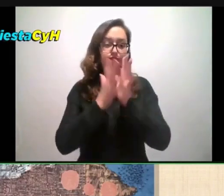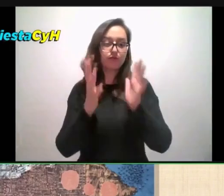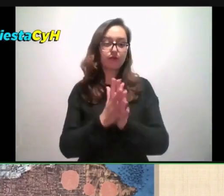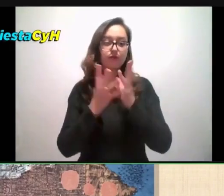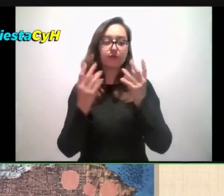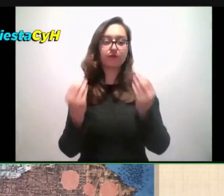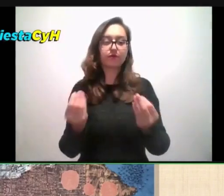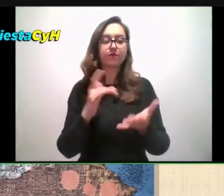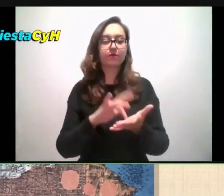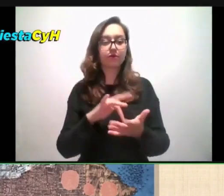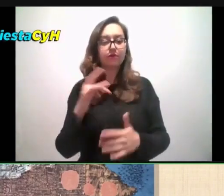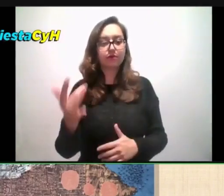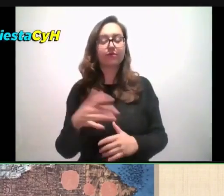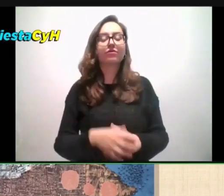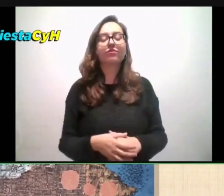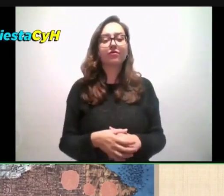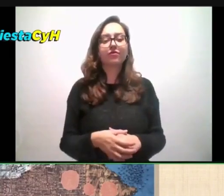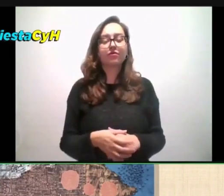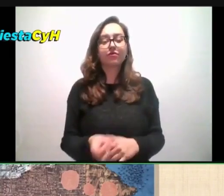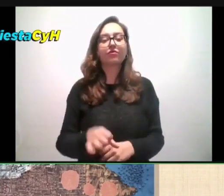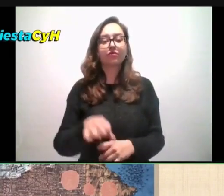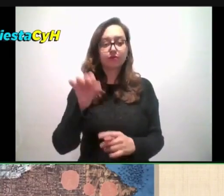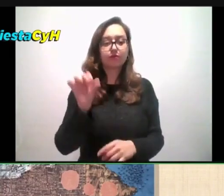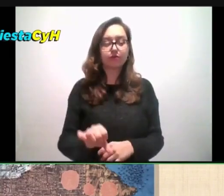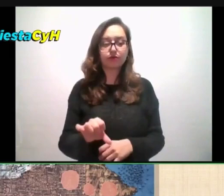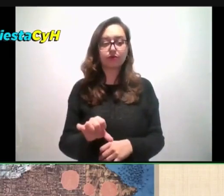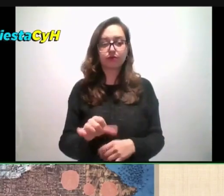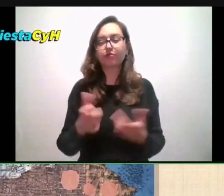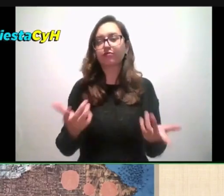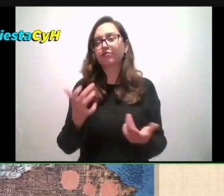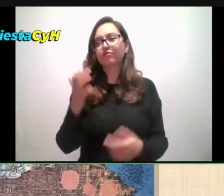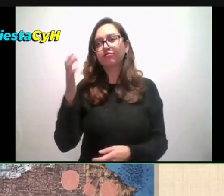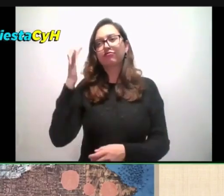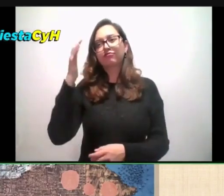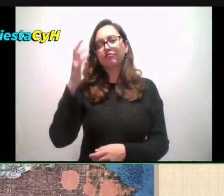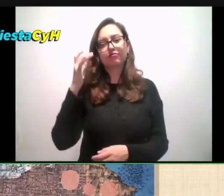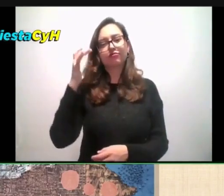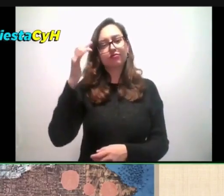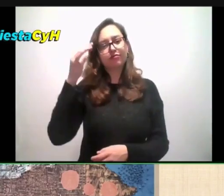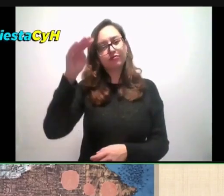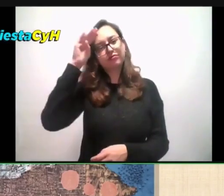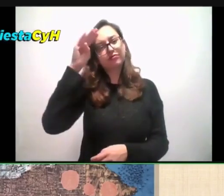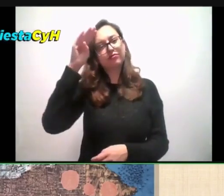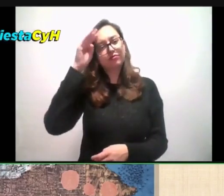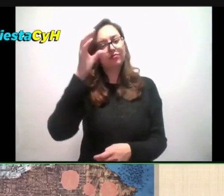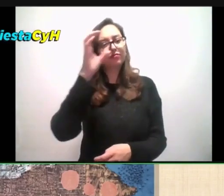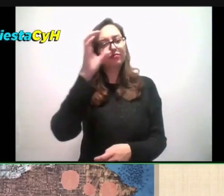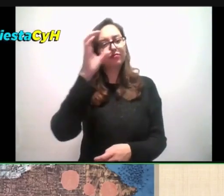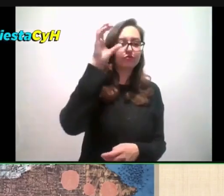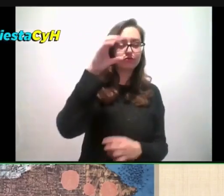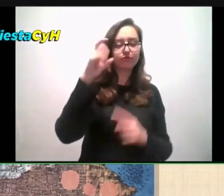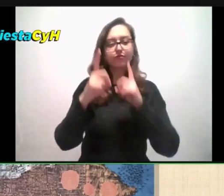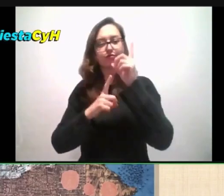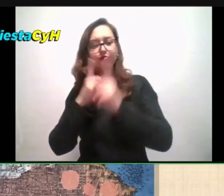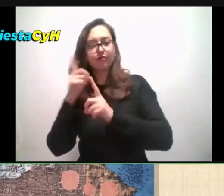pues en esta ocasión, nos trae reflexionando sobre la ciencia y el deporte. Estamos a punto de